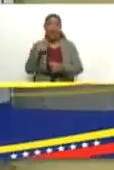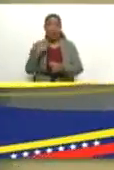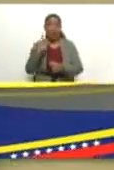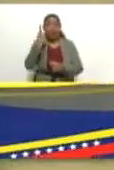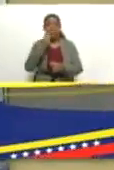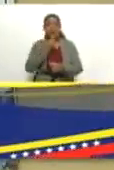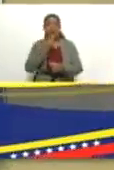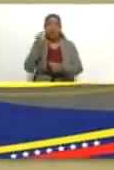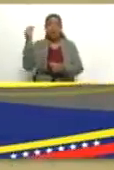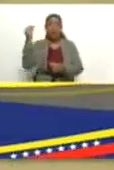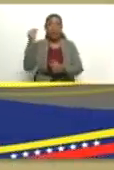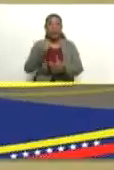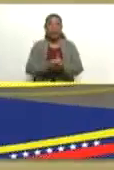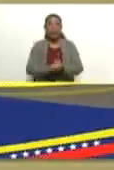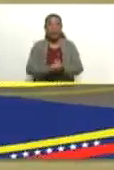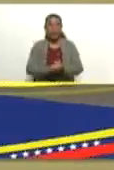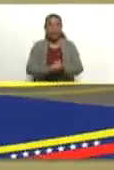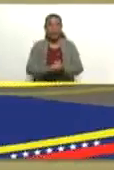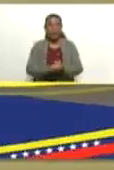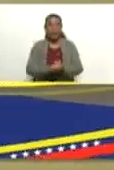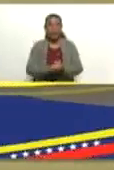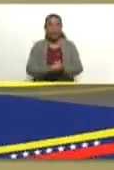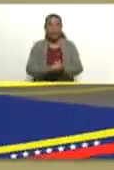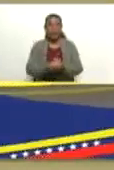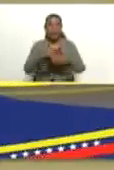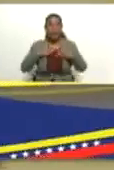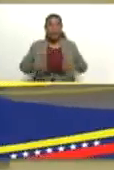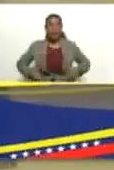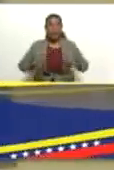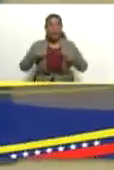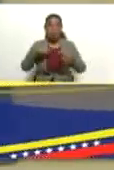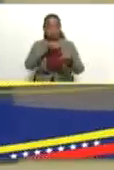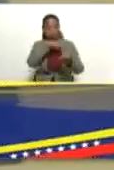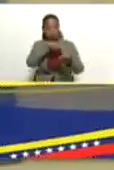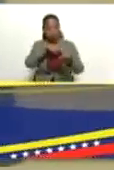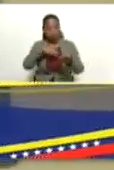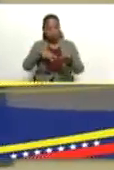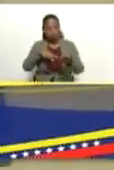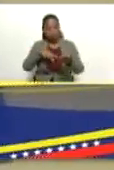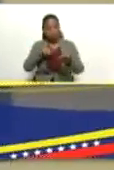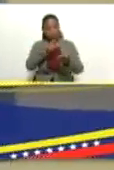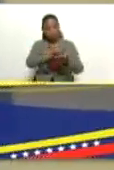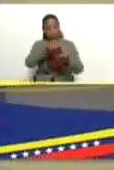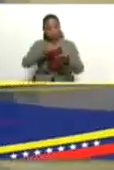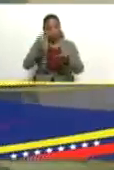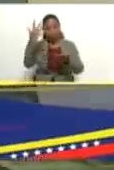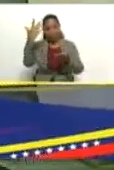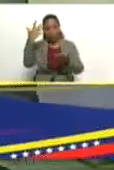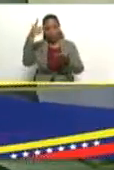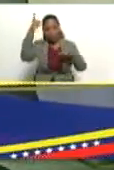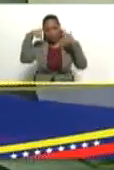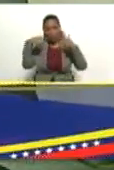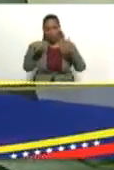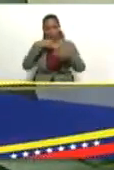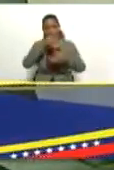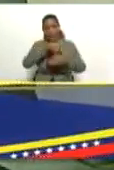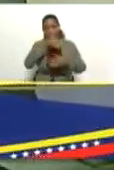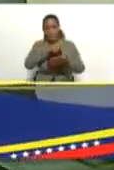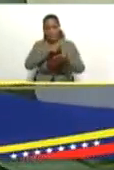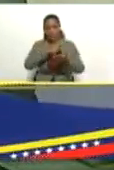mi primera juventud, por primera vez en mi vida leí de puño y letra del comandante Chávez hablar de la